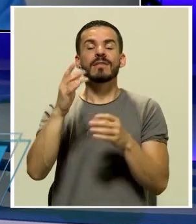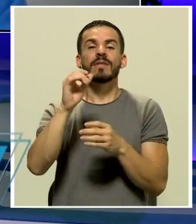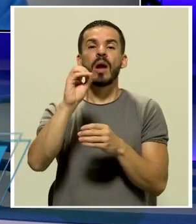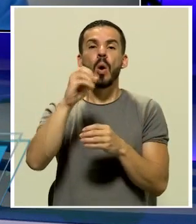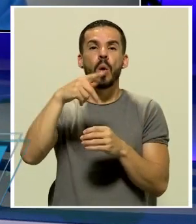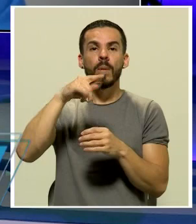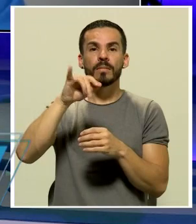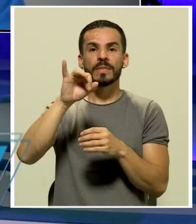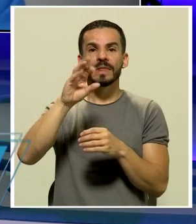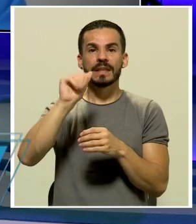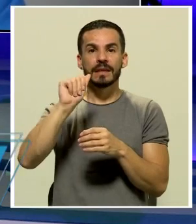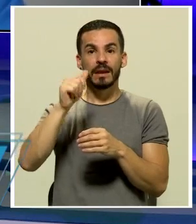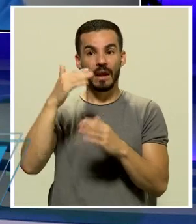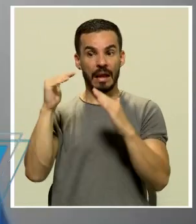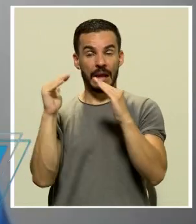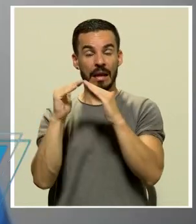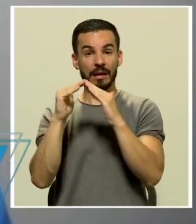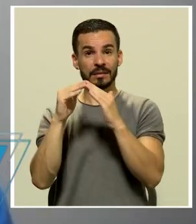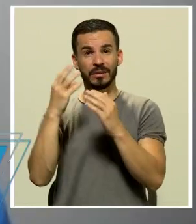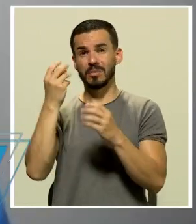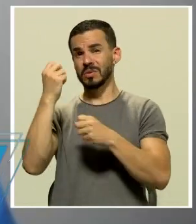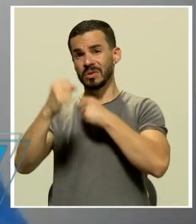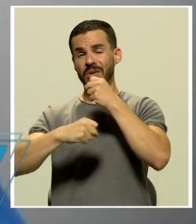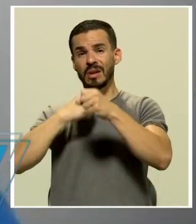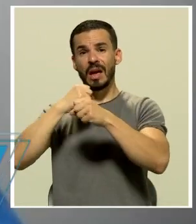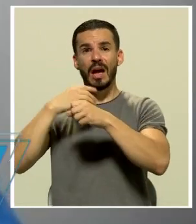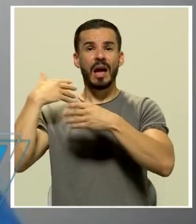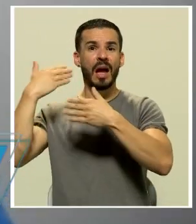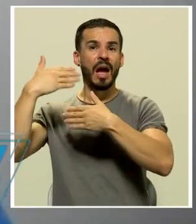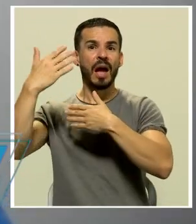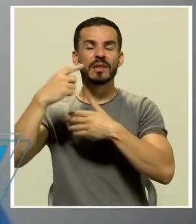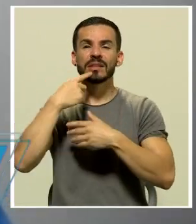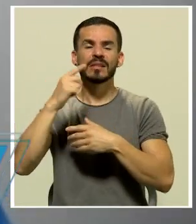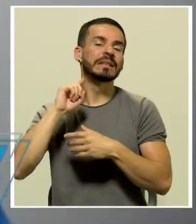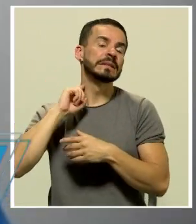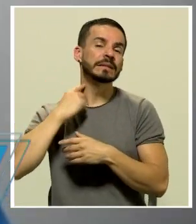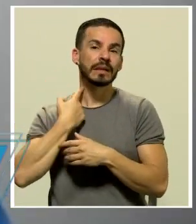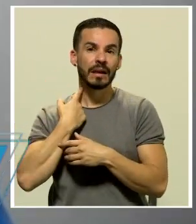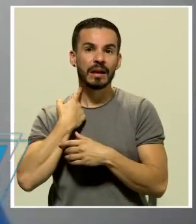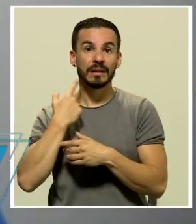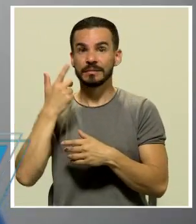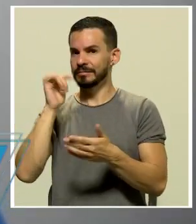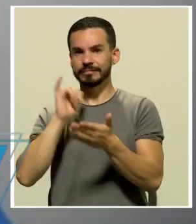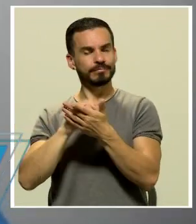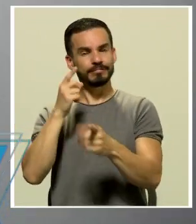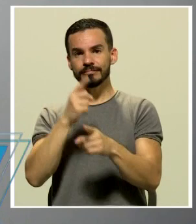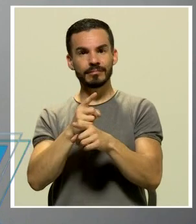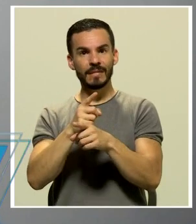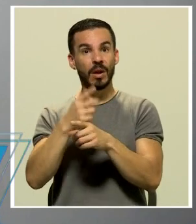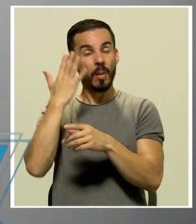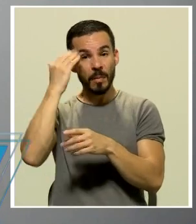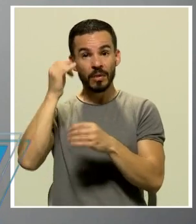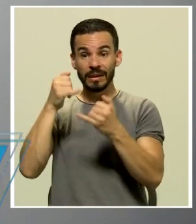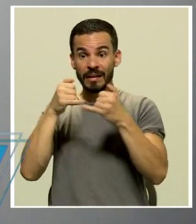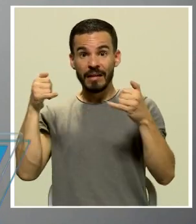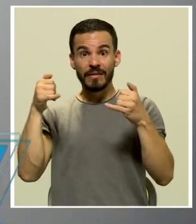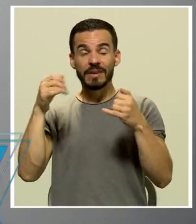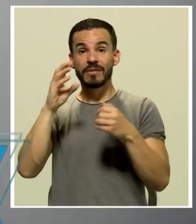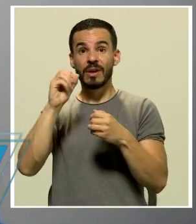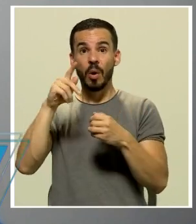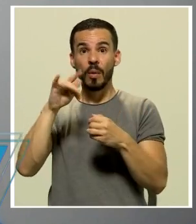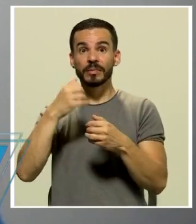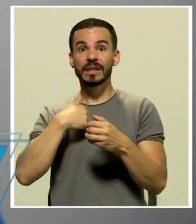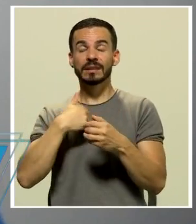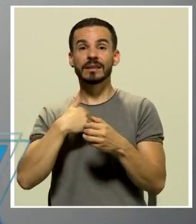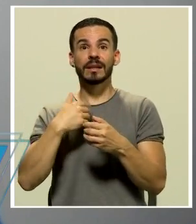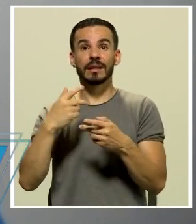hogares. Durante años les gustaba decir que la fibra óptica era muy cara. Y eso no es así, porque la fibra óptica tiene una vida